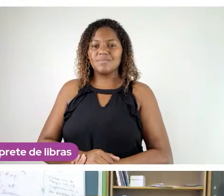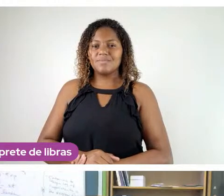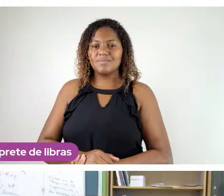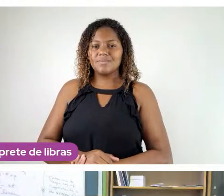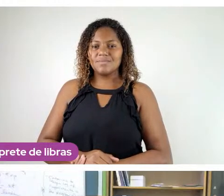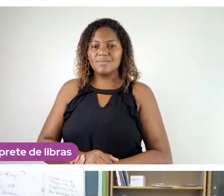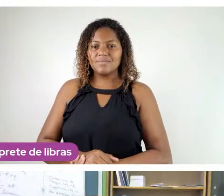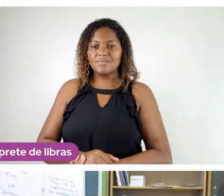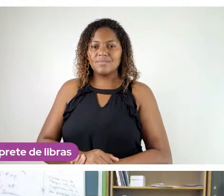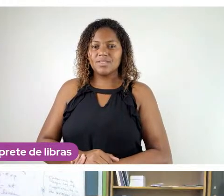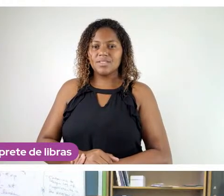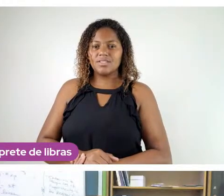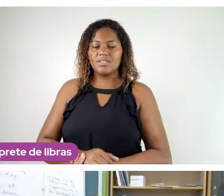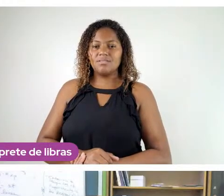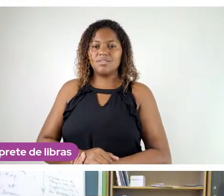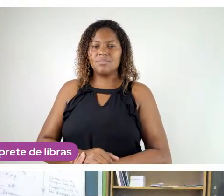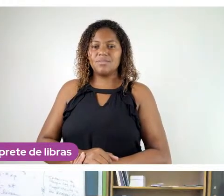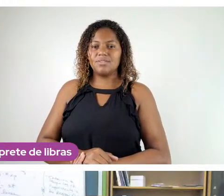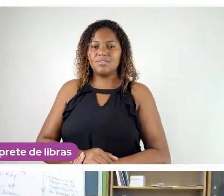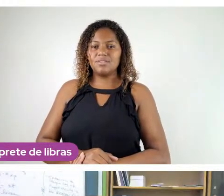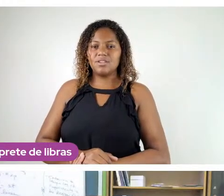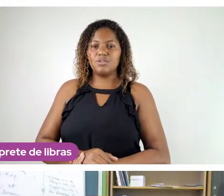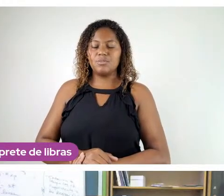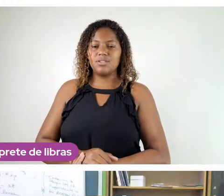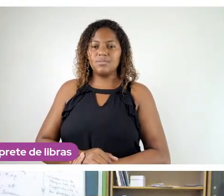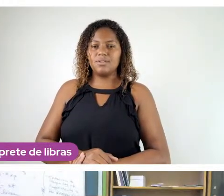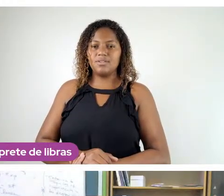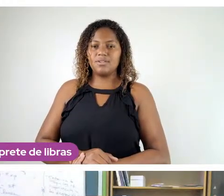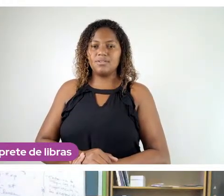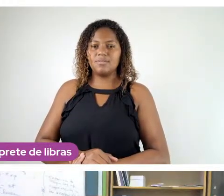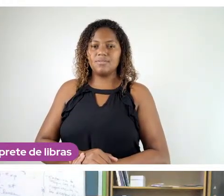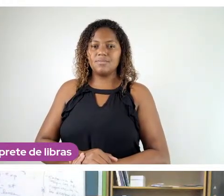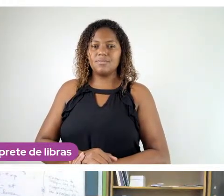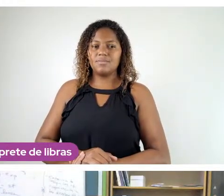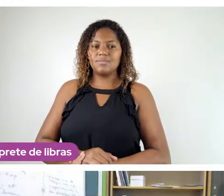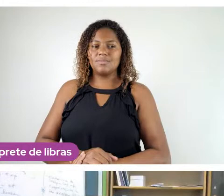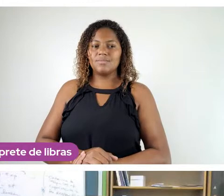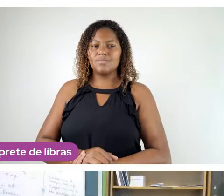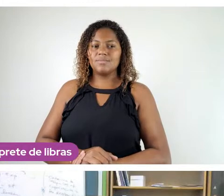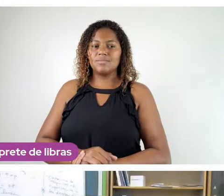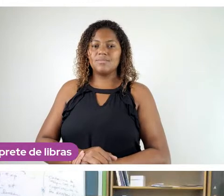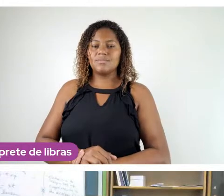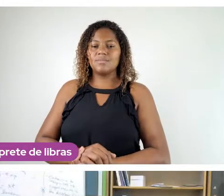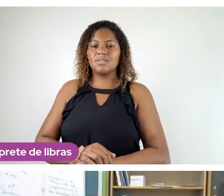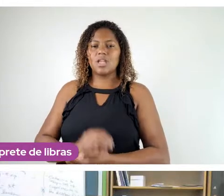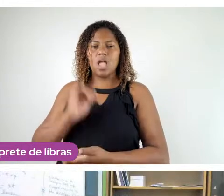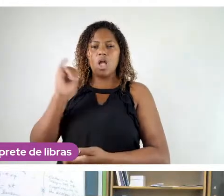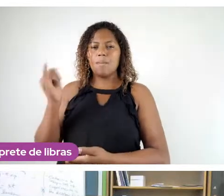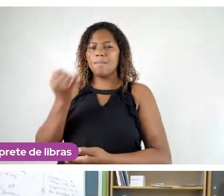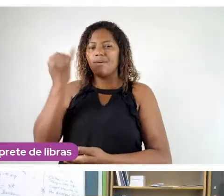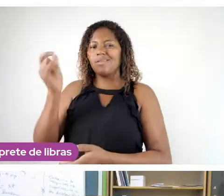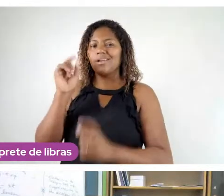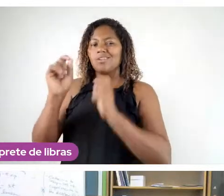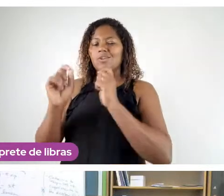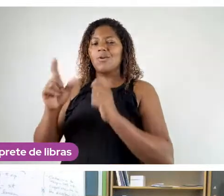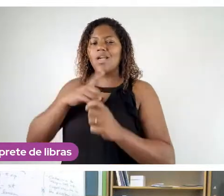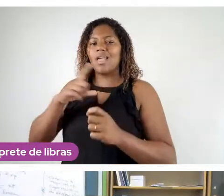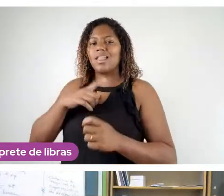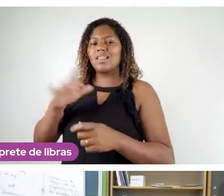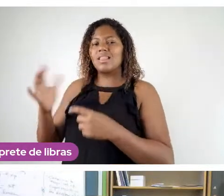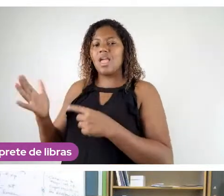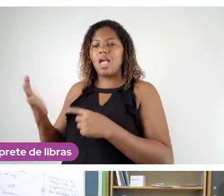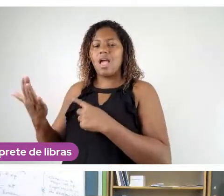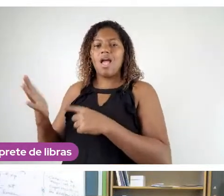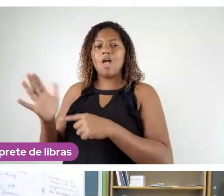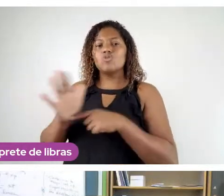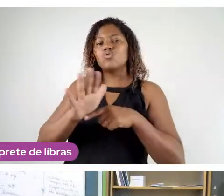es voluntad política. Es lo que necesitamos entre todos impulsar. Al final, la decisión la tienen los políticos la mayor